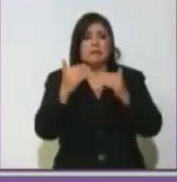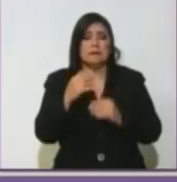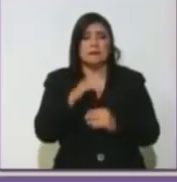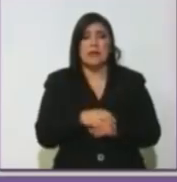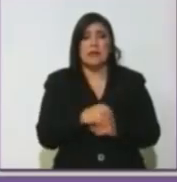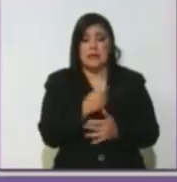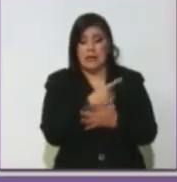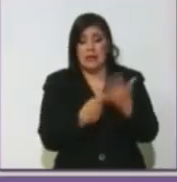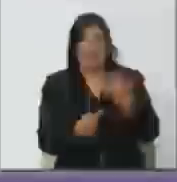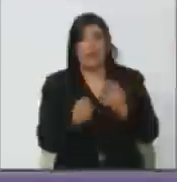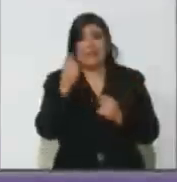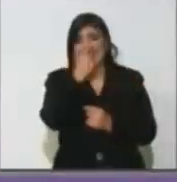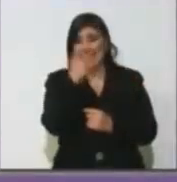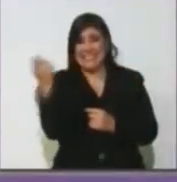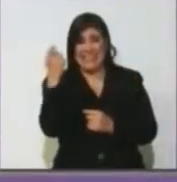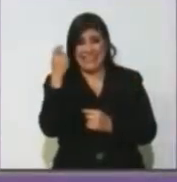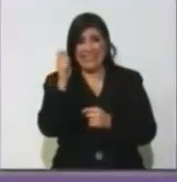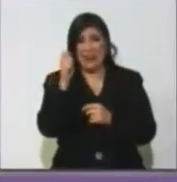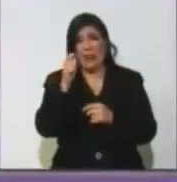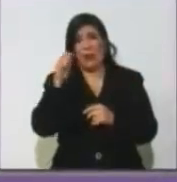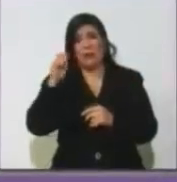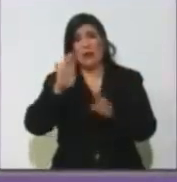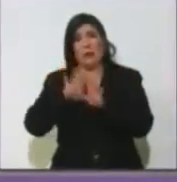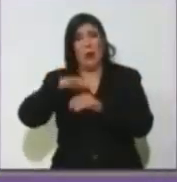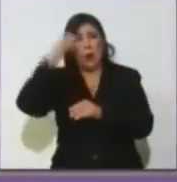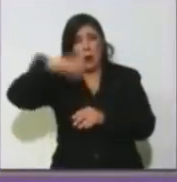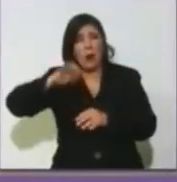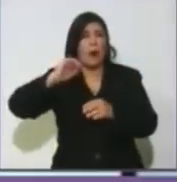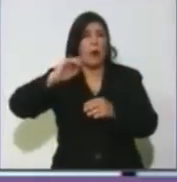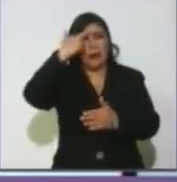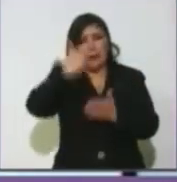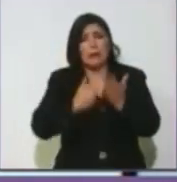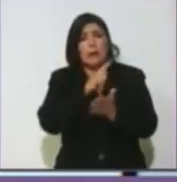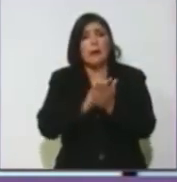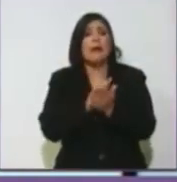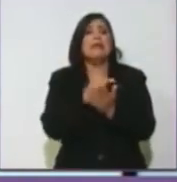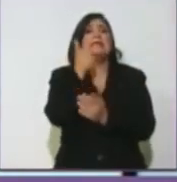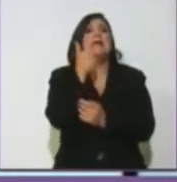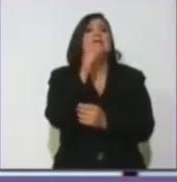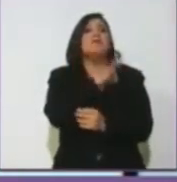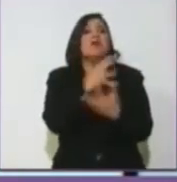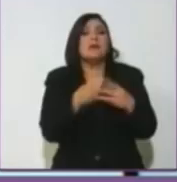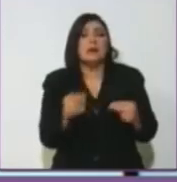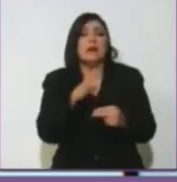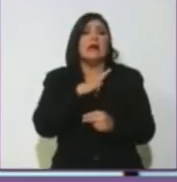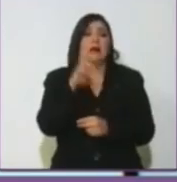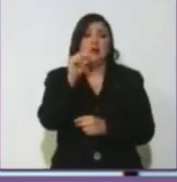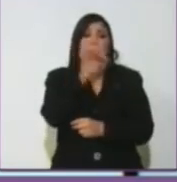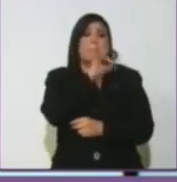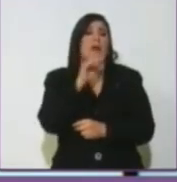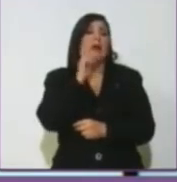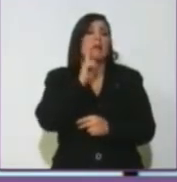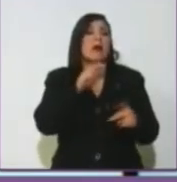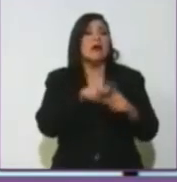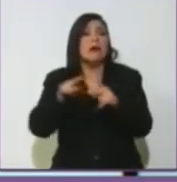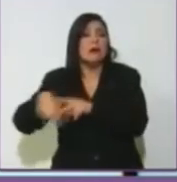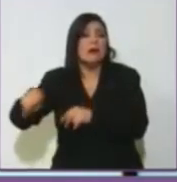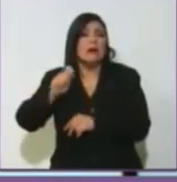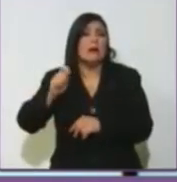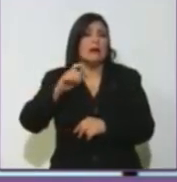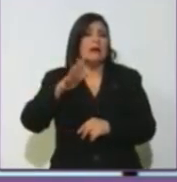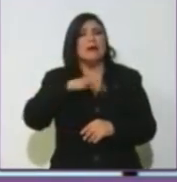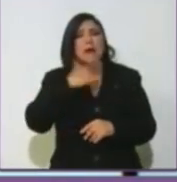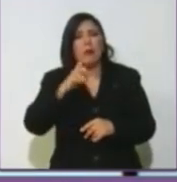6 de cada 100 delitos que se denuncian se resuelven el 80% de las mujeres capitalinas han sido violentadas